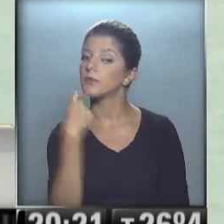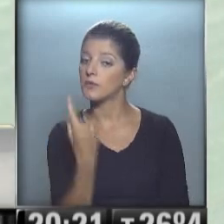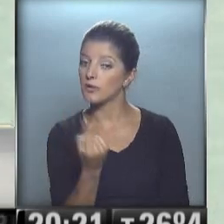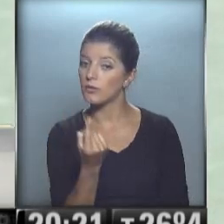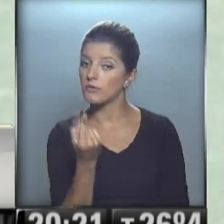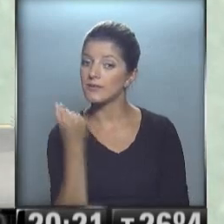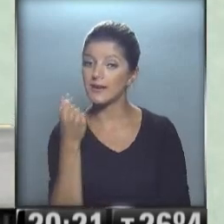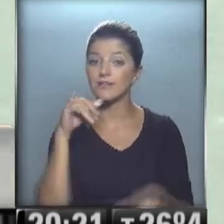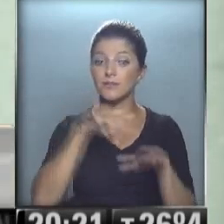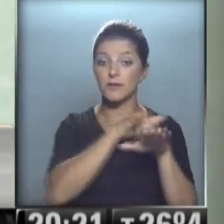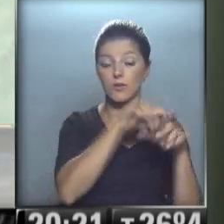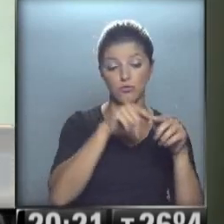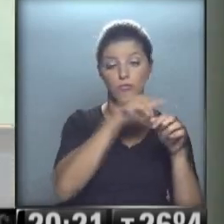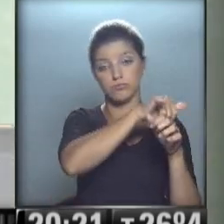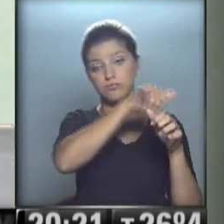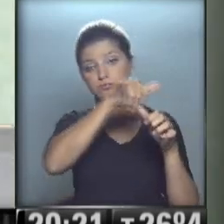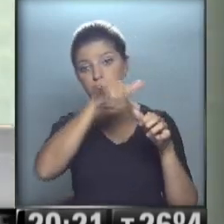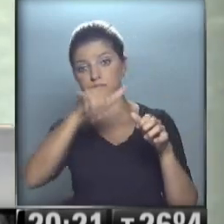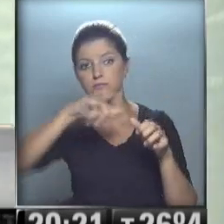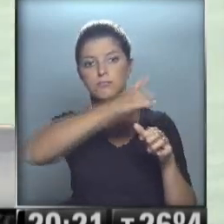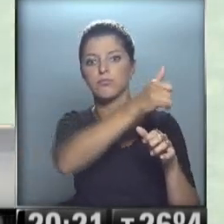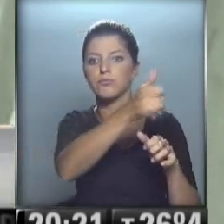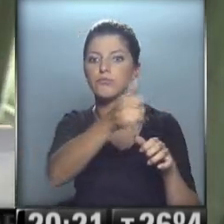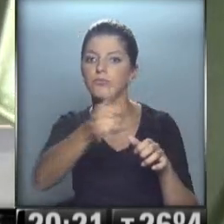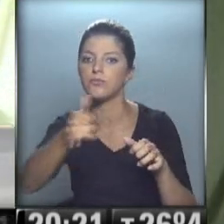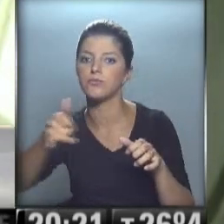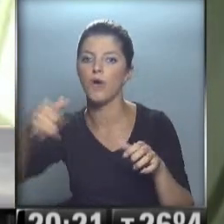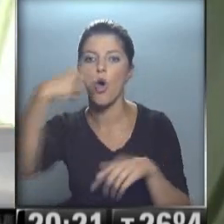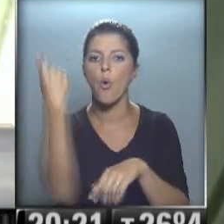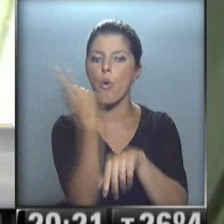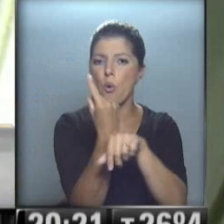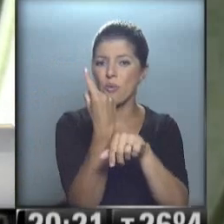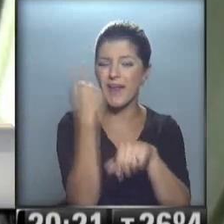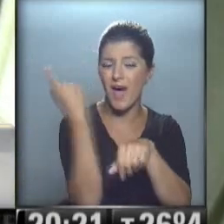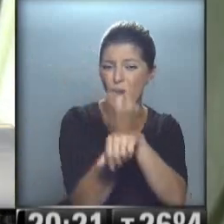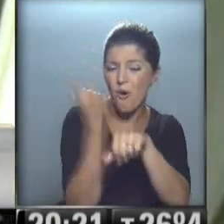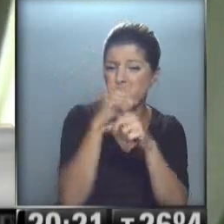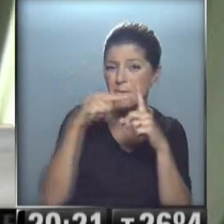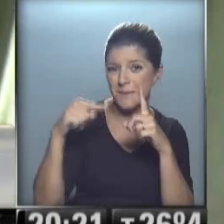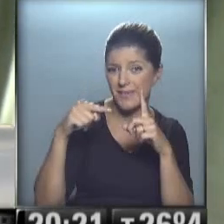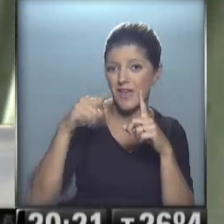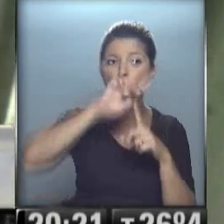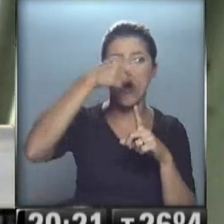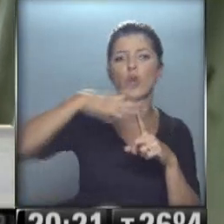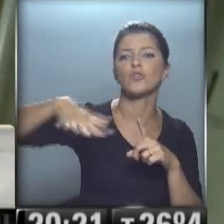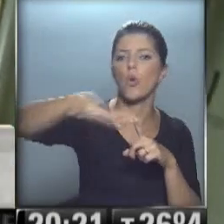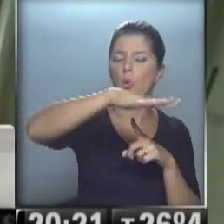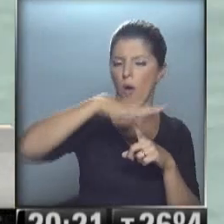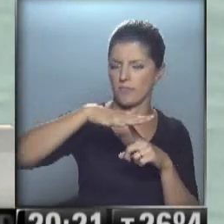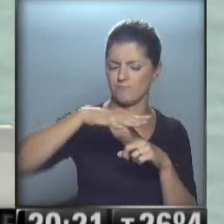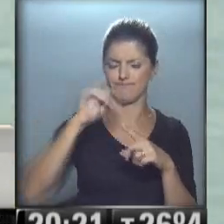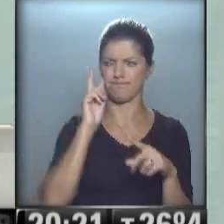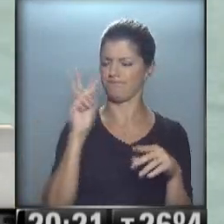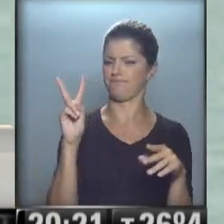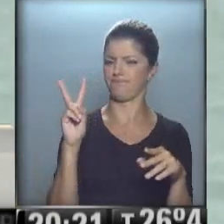se desvió de su ruta y que habría volado una hora y media por afuera de su ruta. Esto es lo